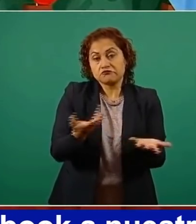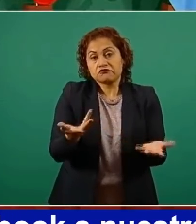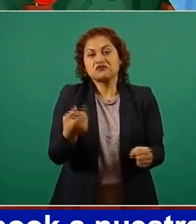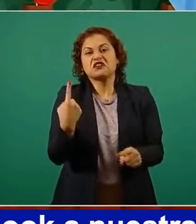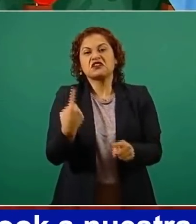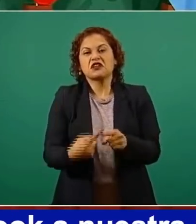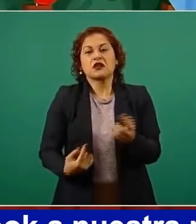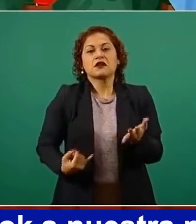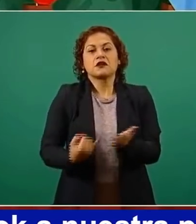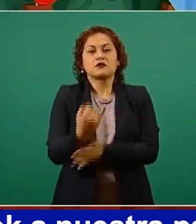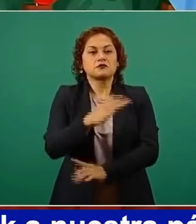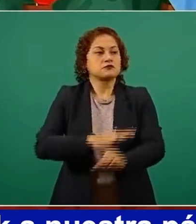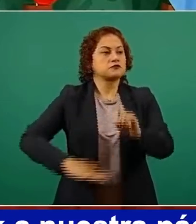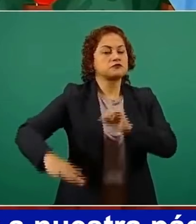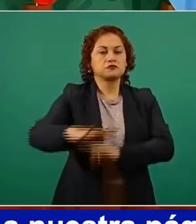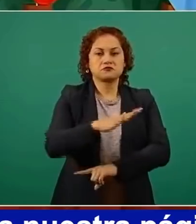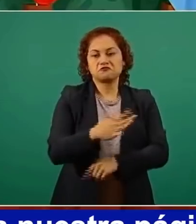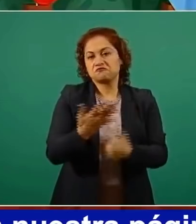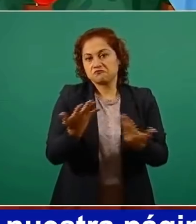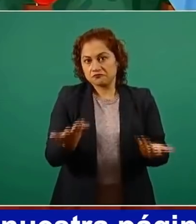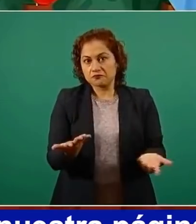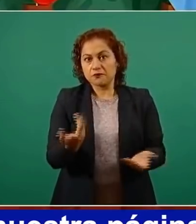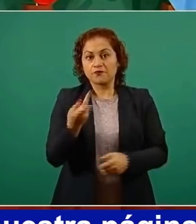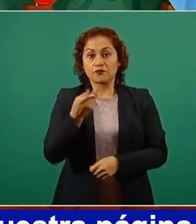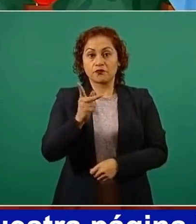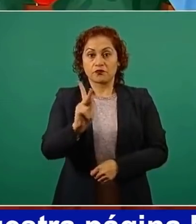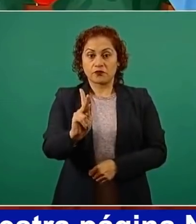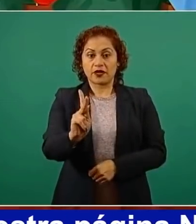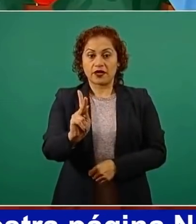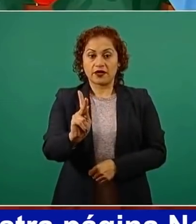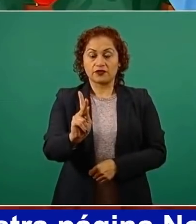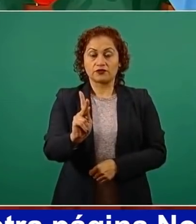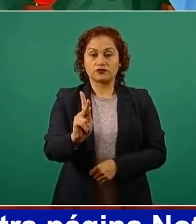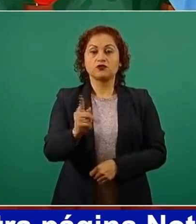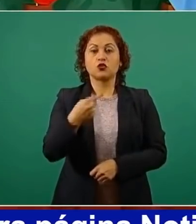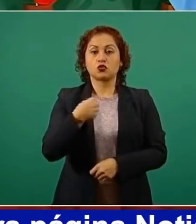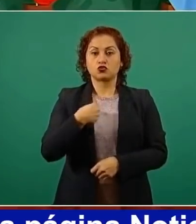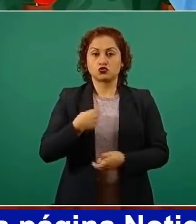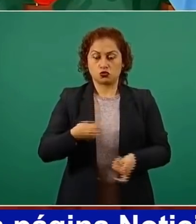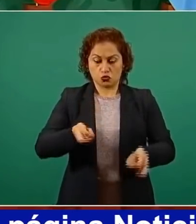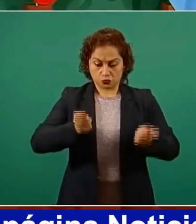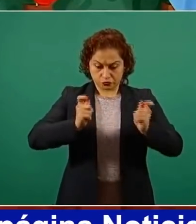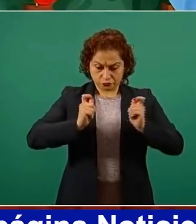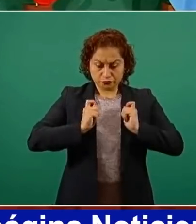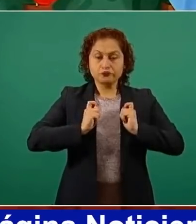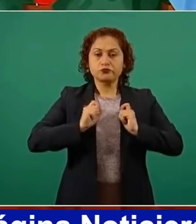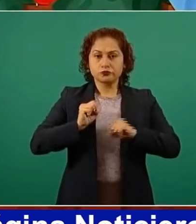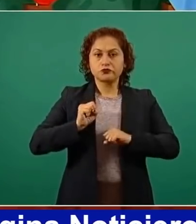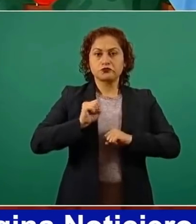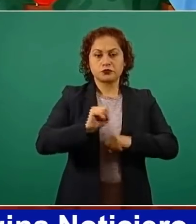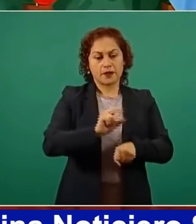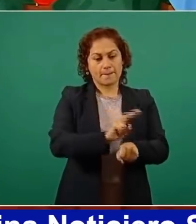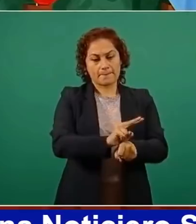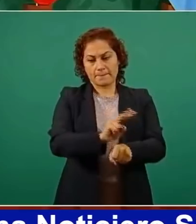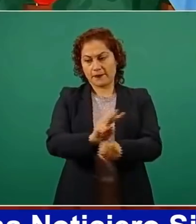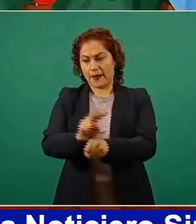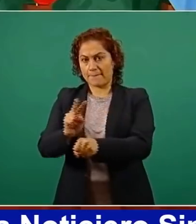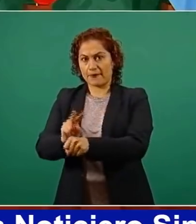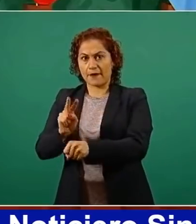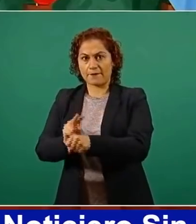pero yo me voy a constituir en el principal guardián de esa prerrogativa